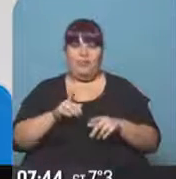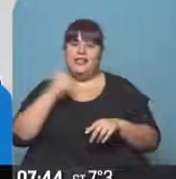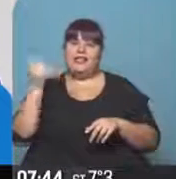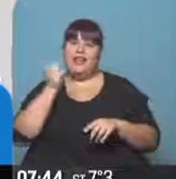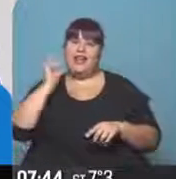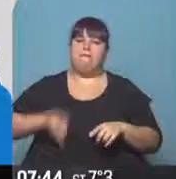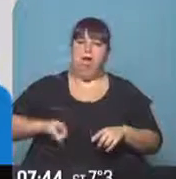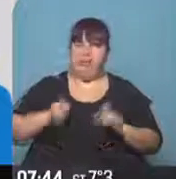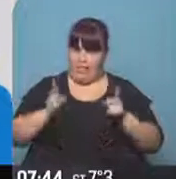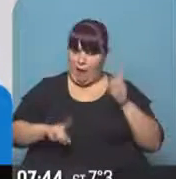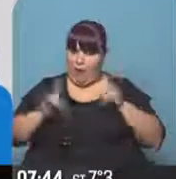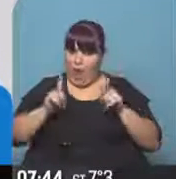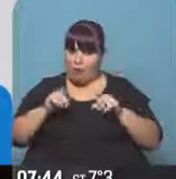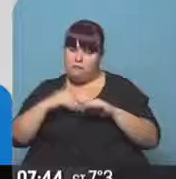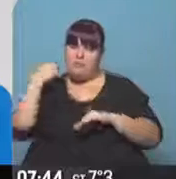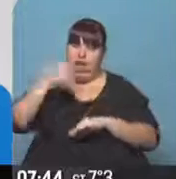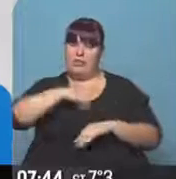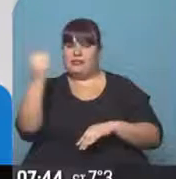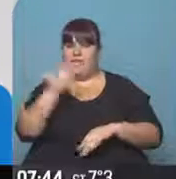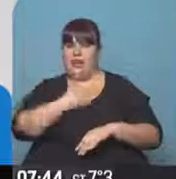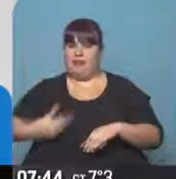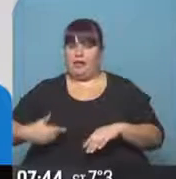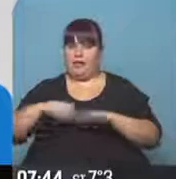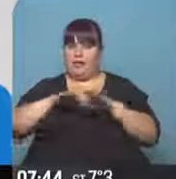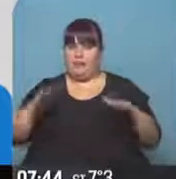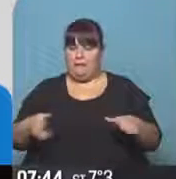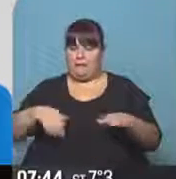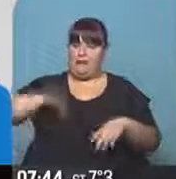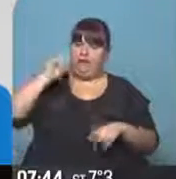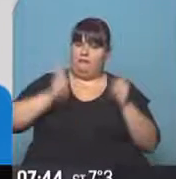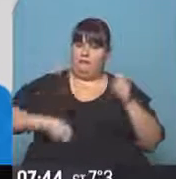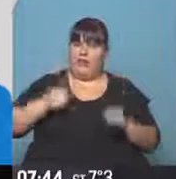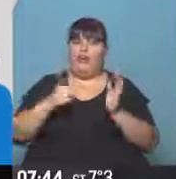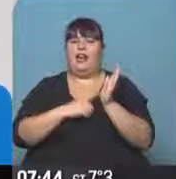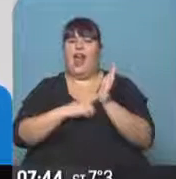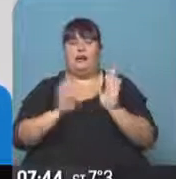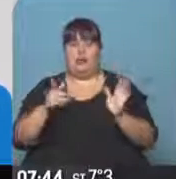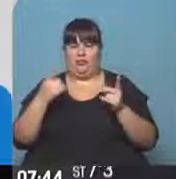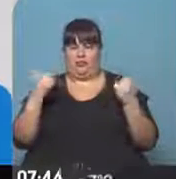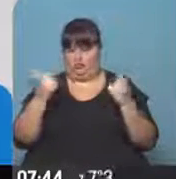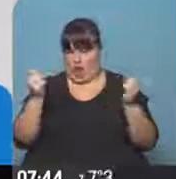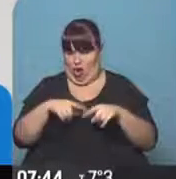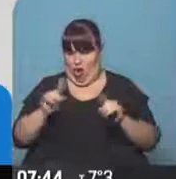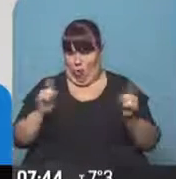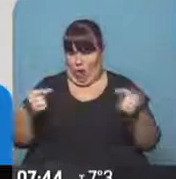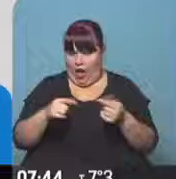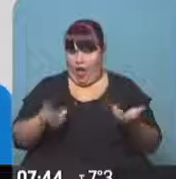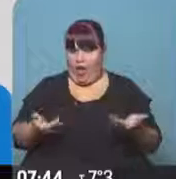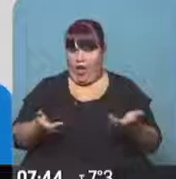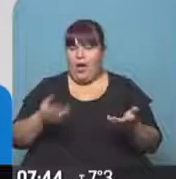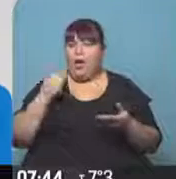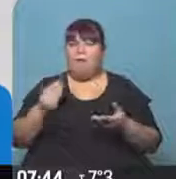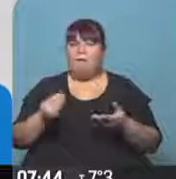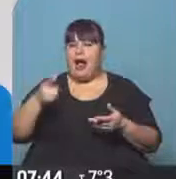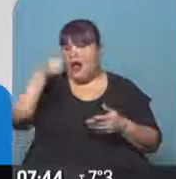queriendo imponer, incluso a veces por encima de la autoridad de los presidentes de mesas, reglas de juego que son impropias para